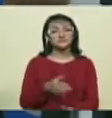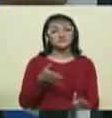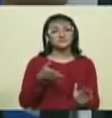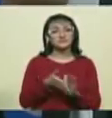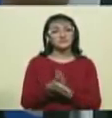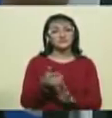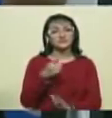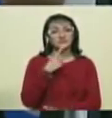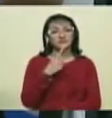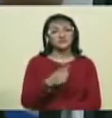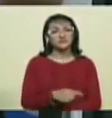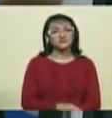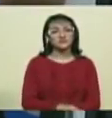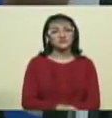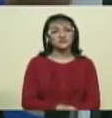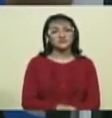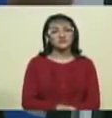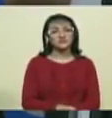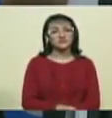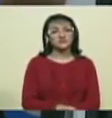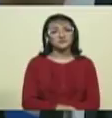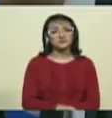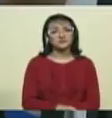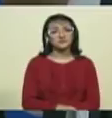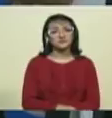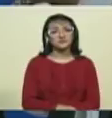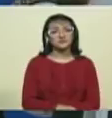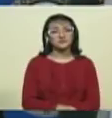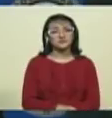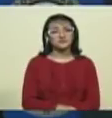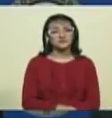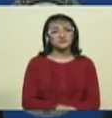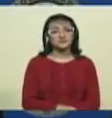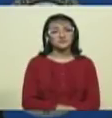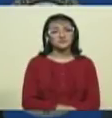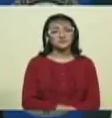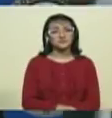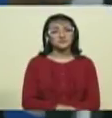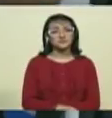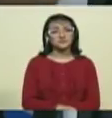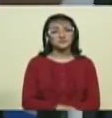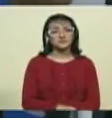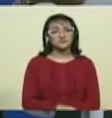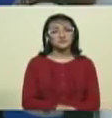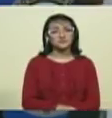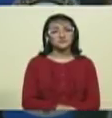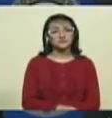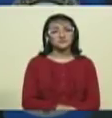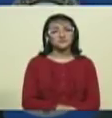no ha pagado en 4 años. Y dice que no ha pagado por las sanciones que acaban de suceder hace 2 años.